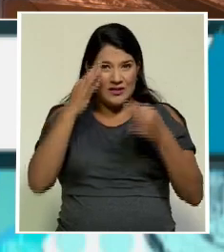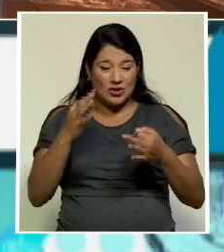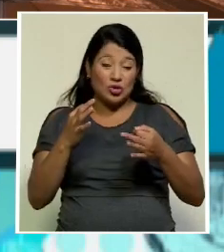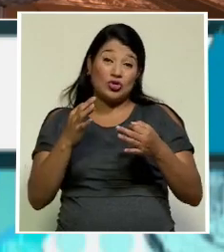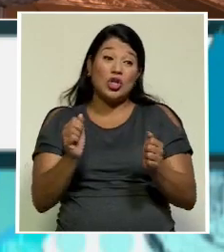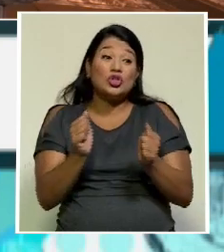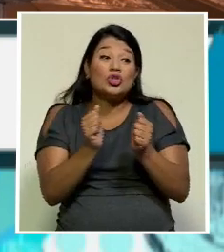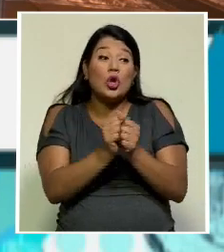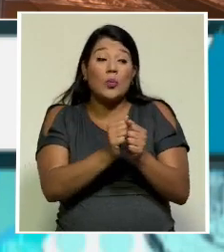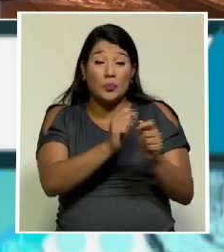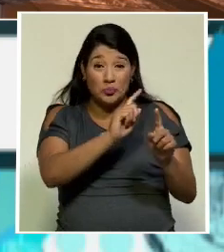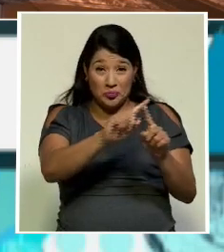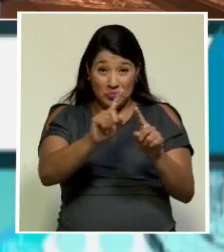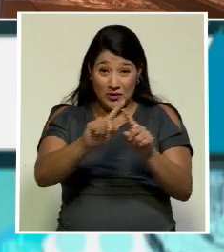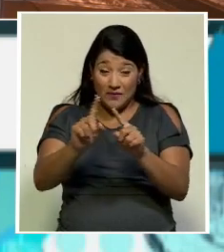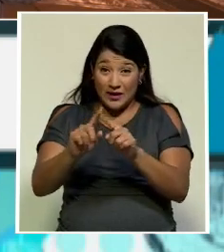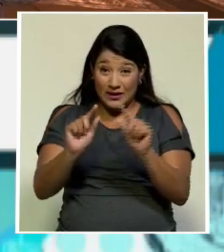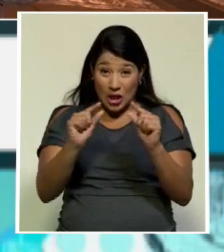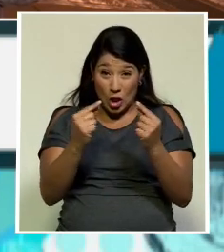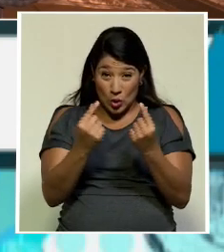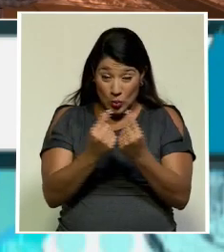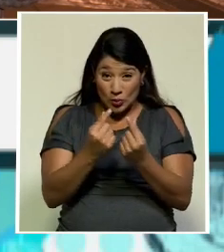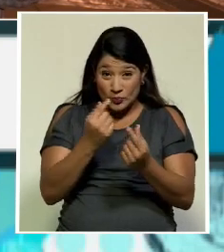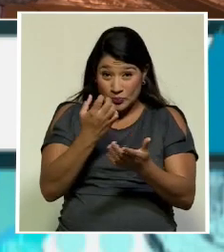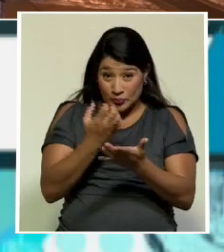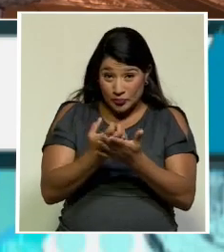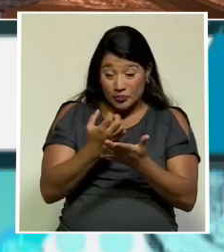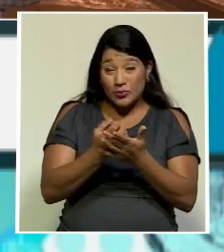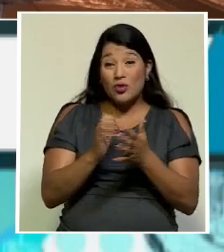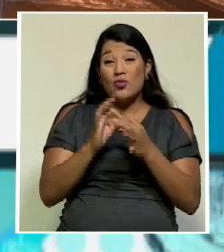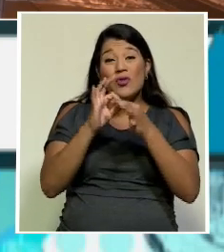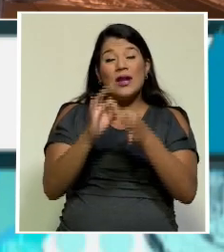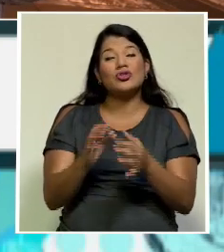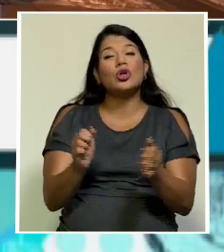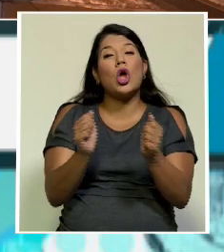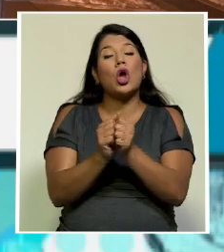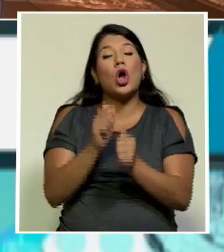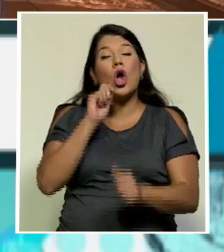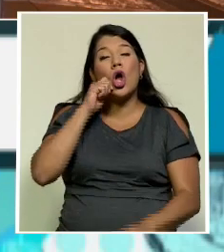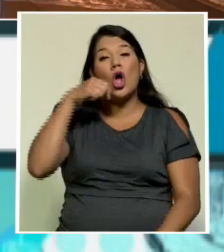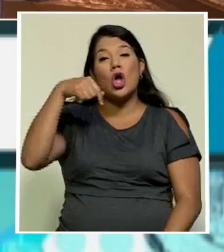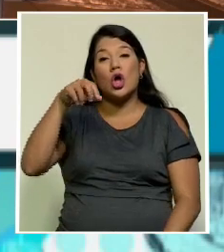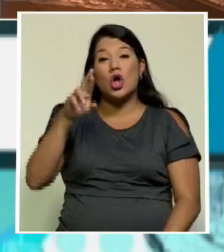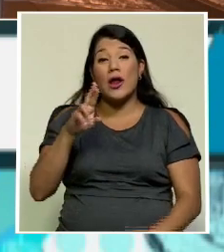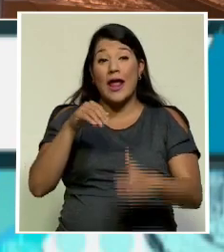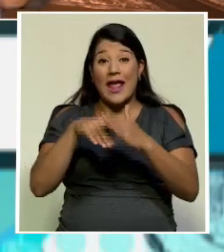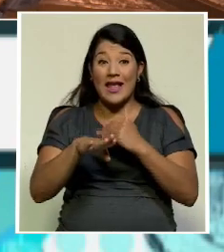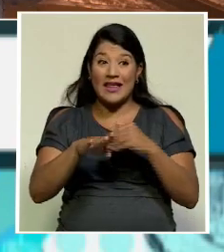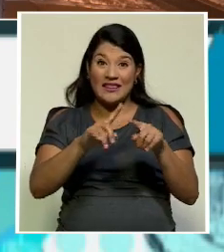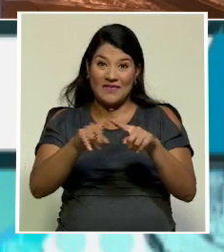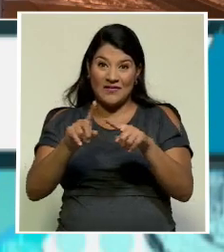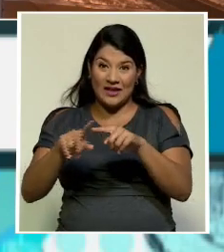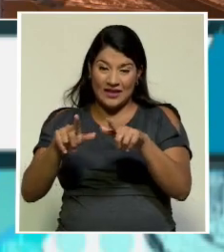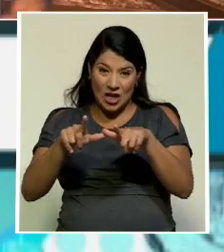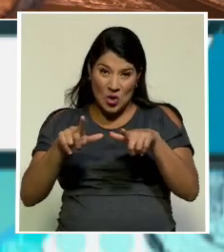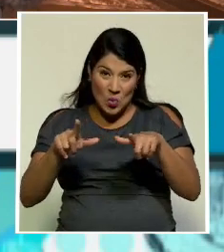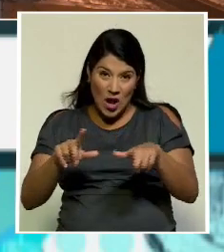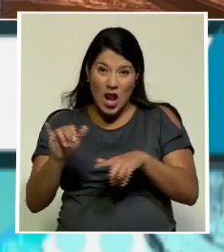han señalado lo que es la aplicación de este código QR en los diferentes lugares, como decíamos, restaurantes,